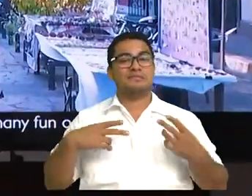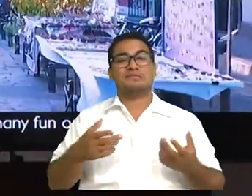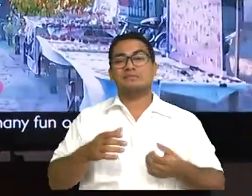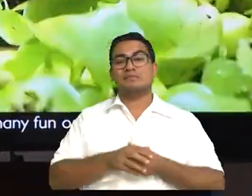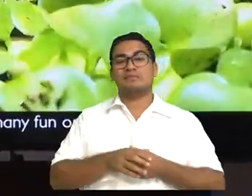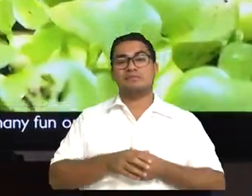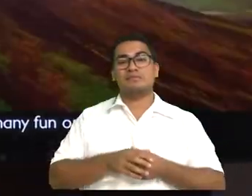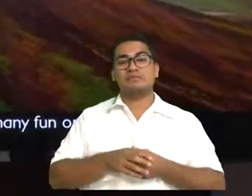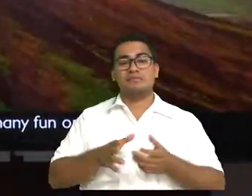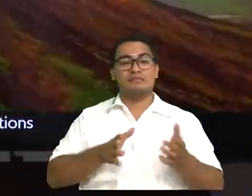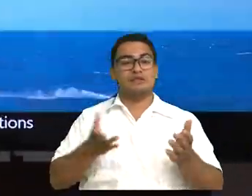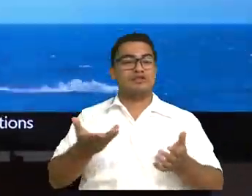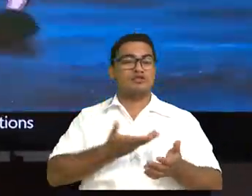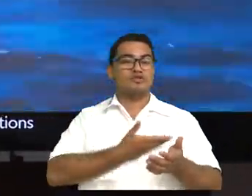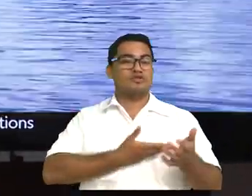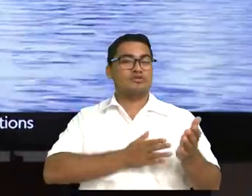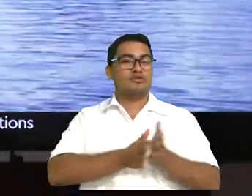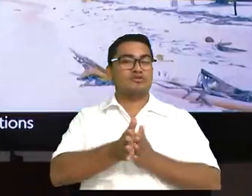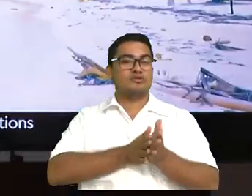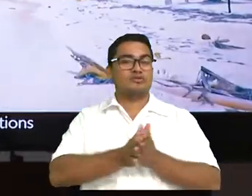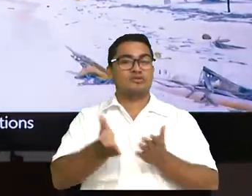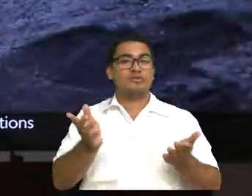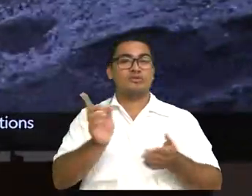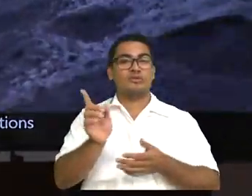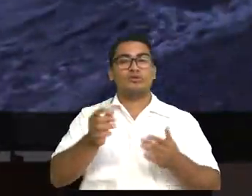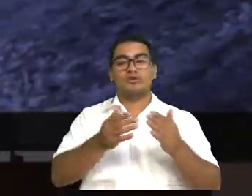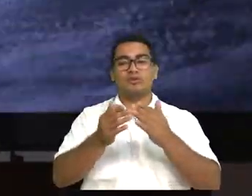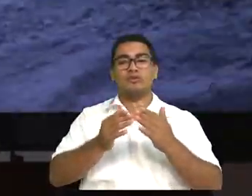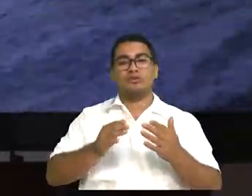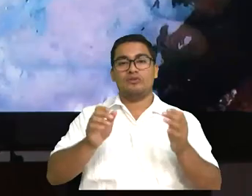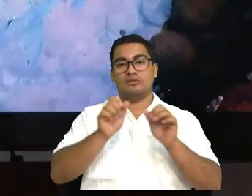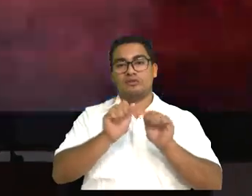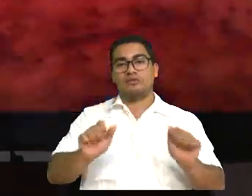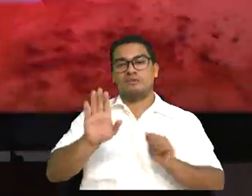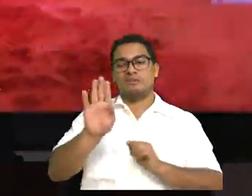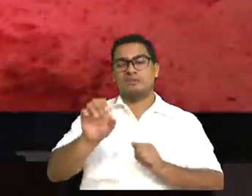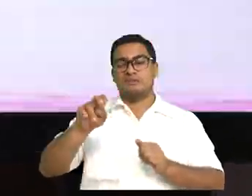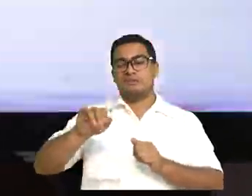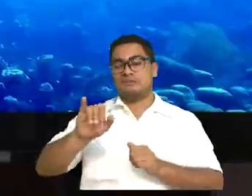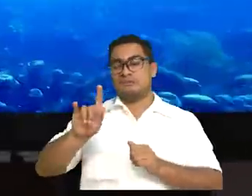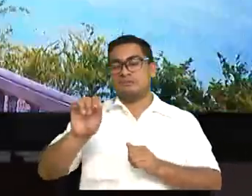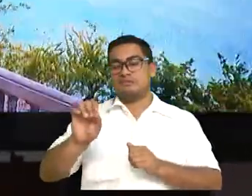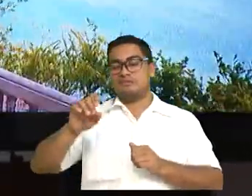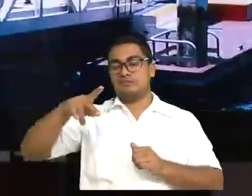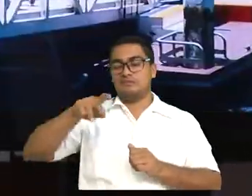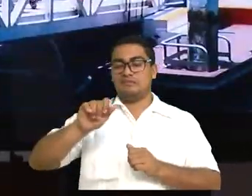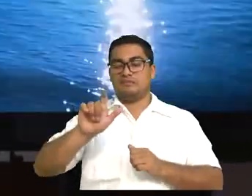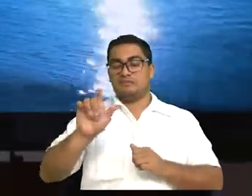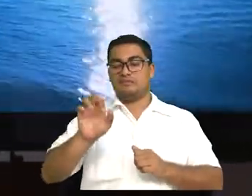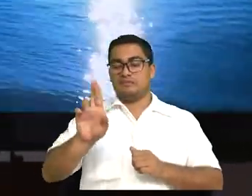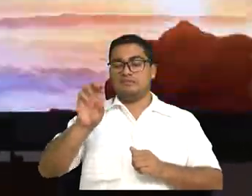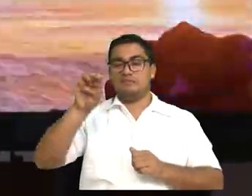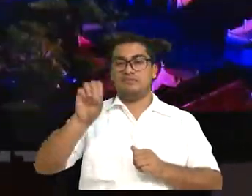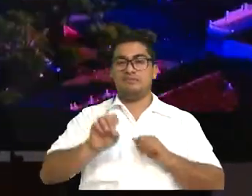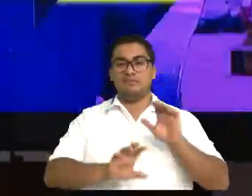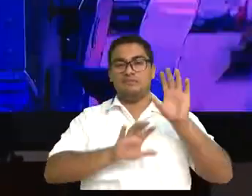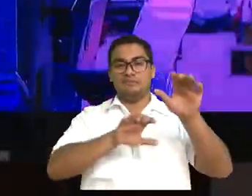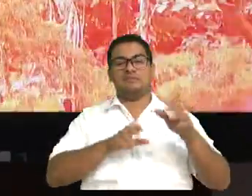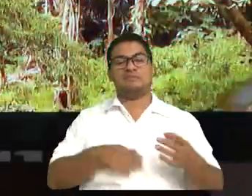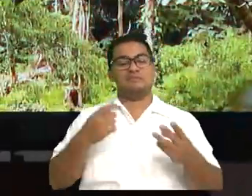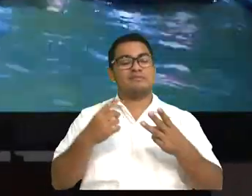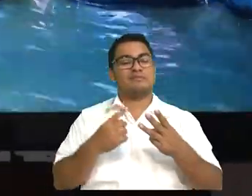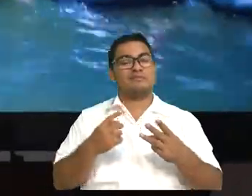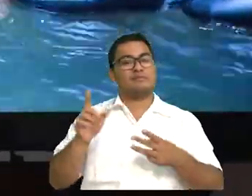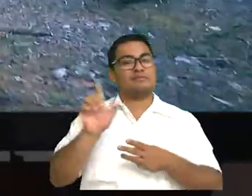La chicha más grande de San Benito de Palermo, igual en León, el